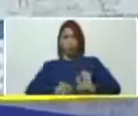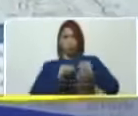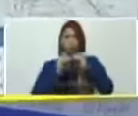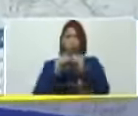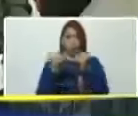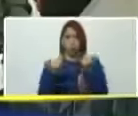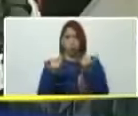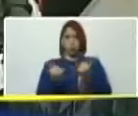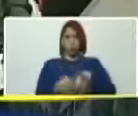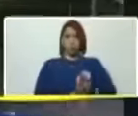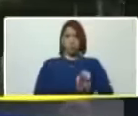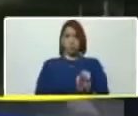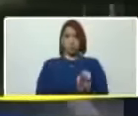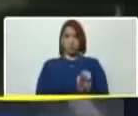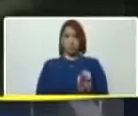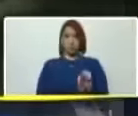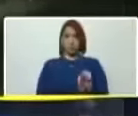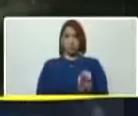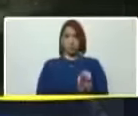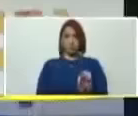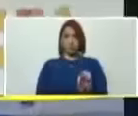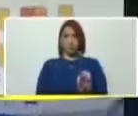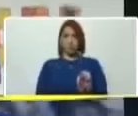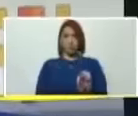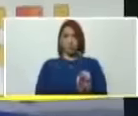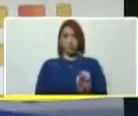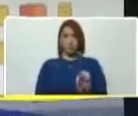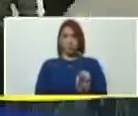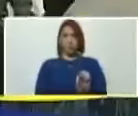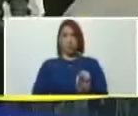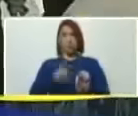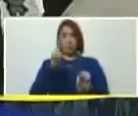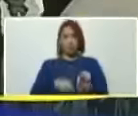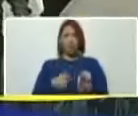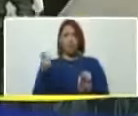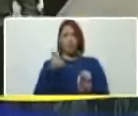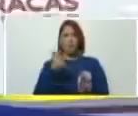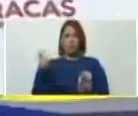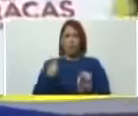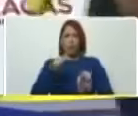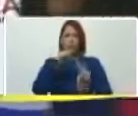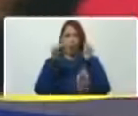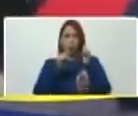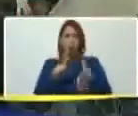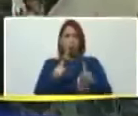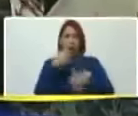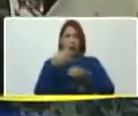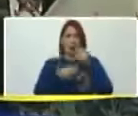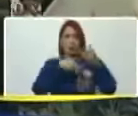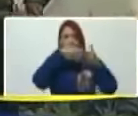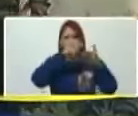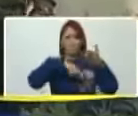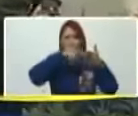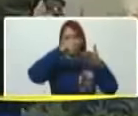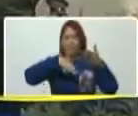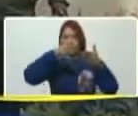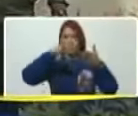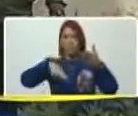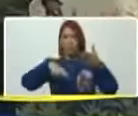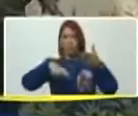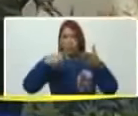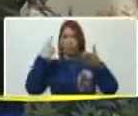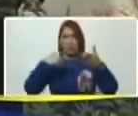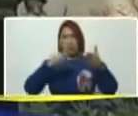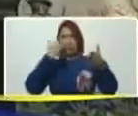fase. Estamos también buscando a todos los artistas para hacer esos murales. Murales, aquí tenemos